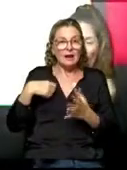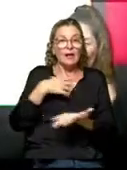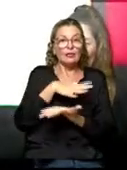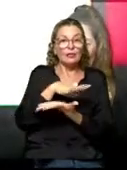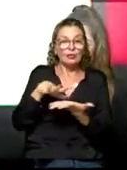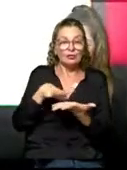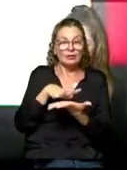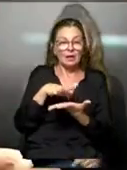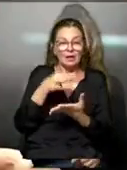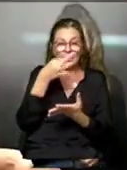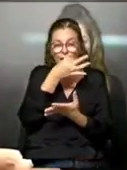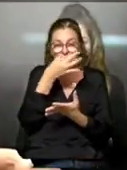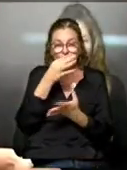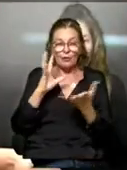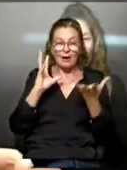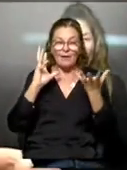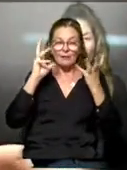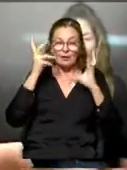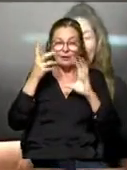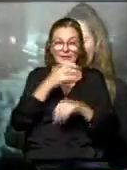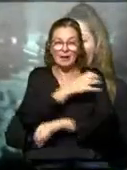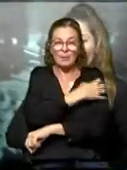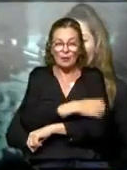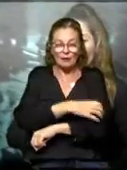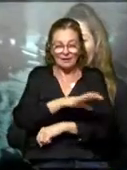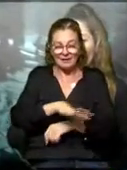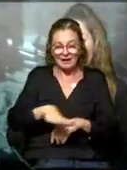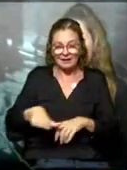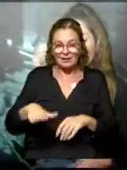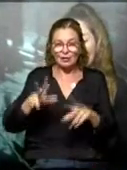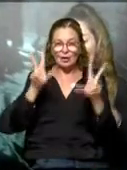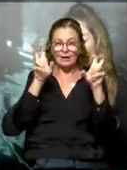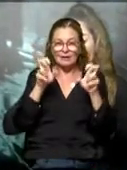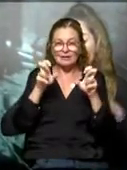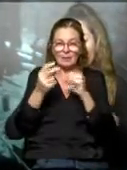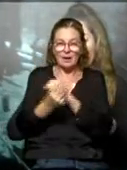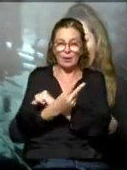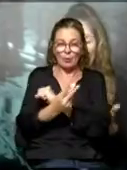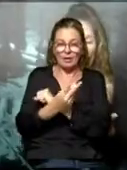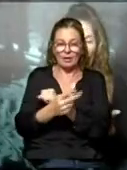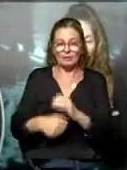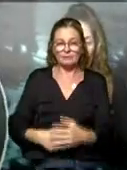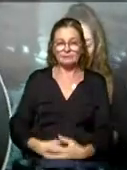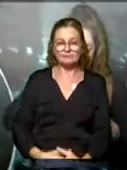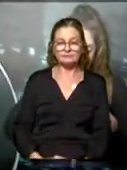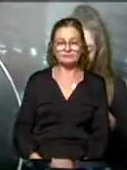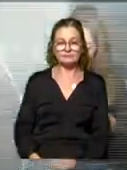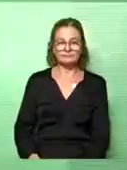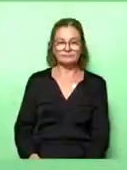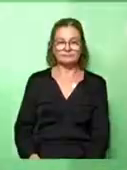El narcotráfico, la violencia, la pobreza infantil, el tema de los cuidados.